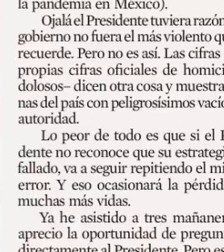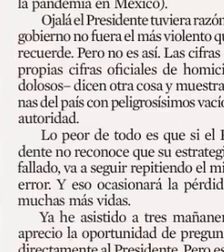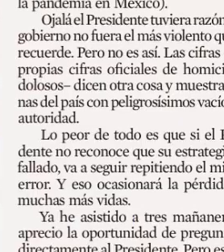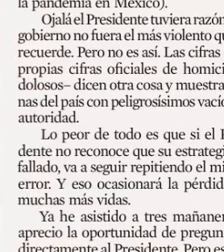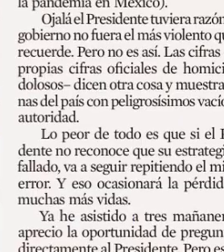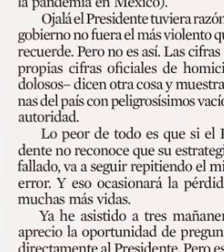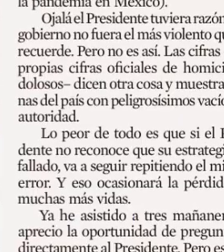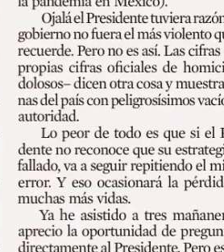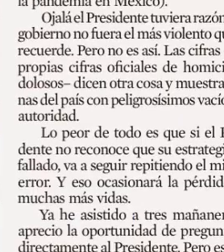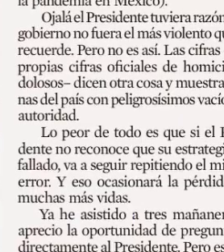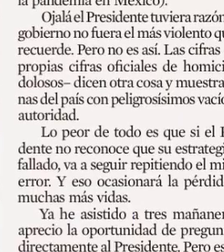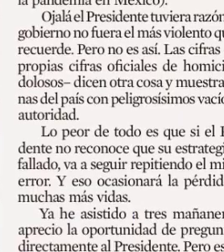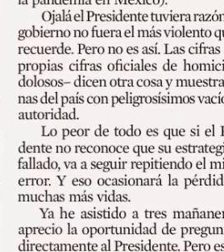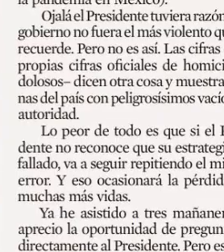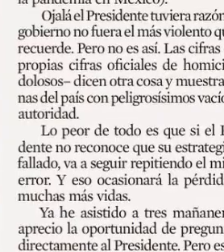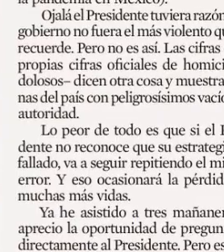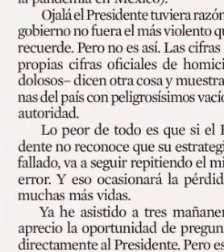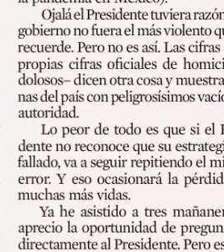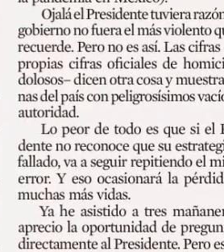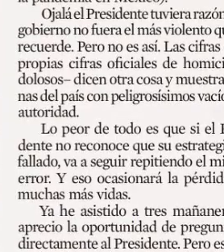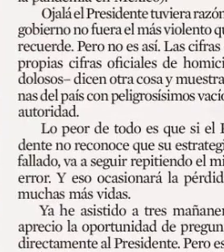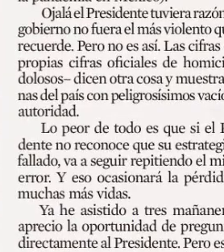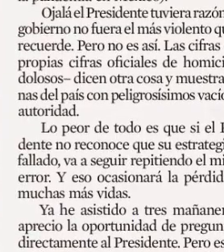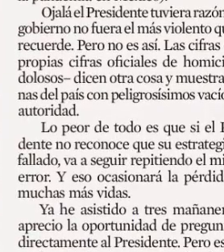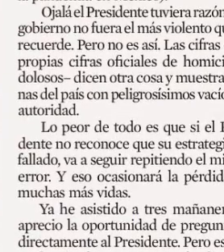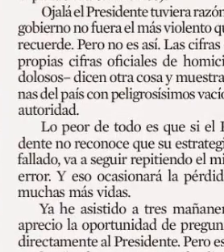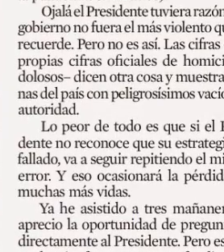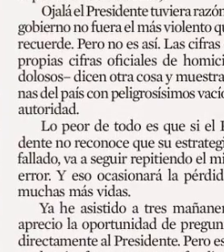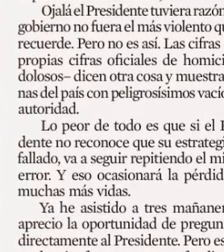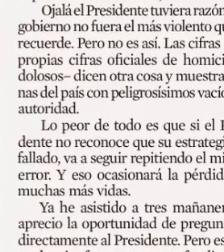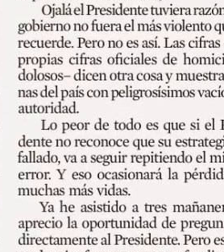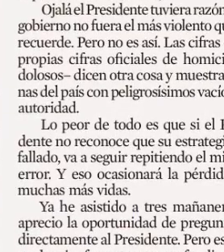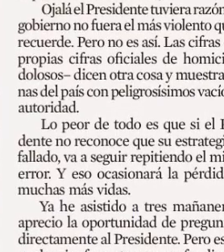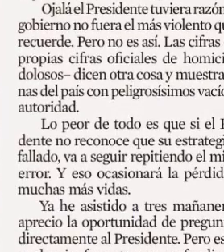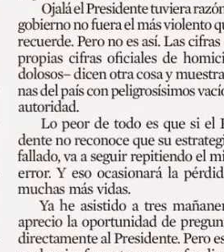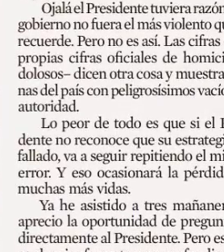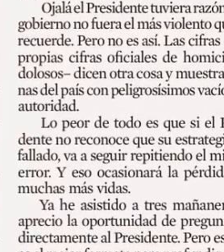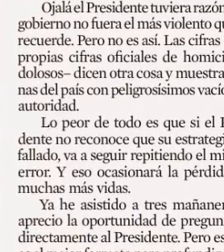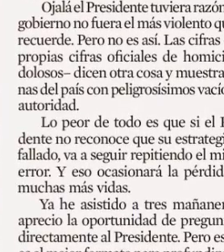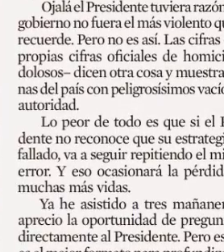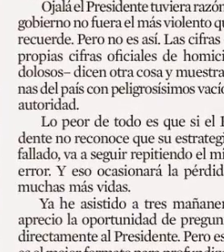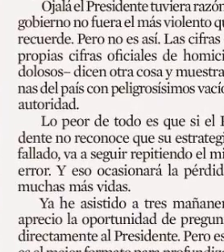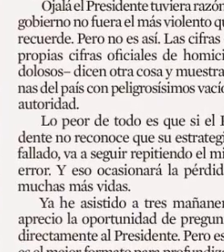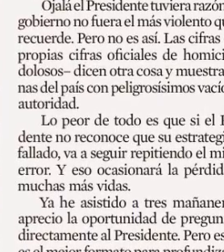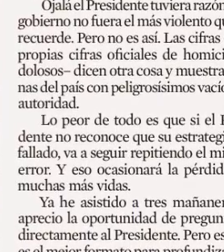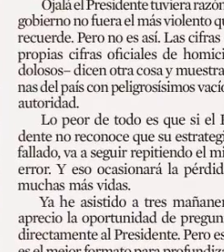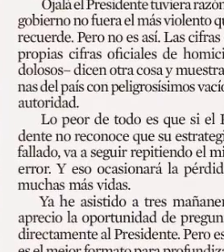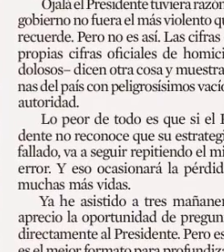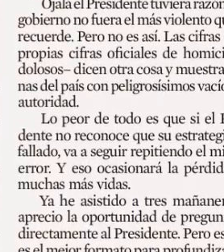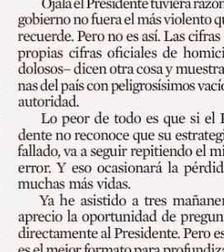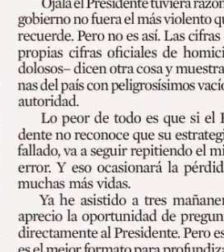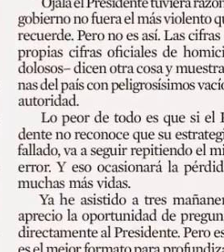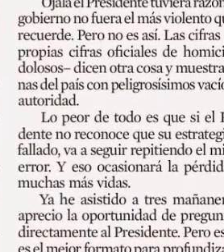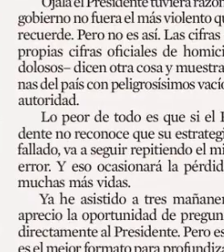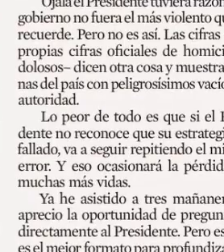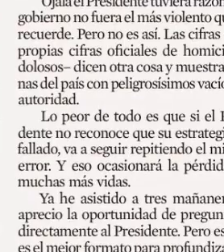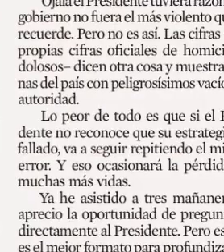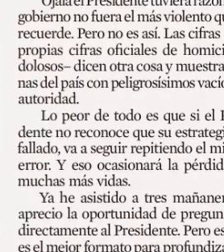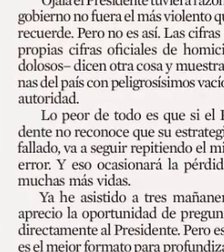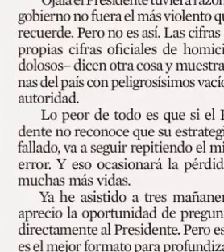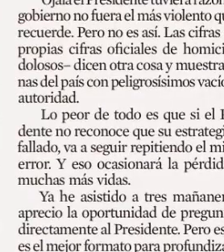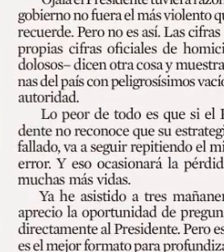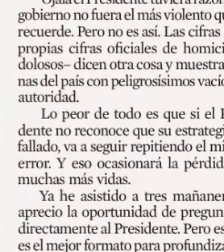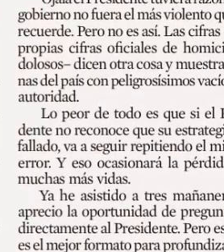asesinatos cometidos desde que López Obrador llegó a la presidencia. La suma arroja un total de 89.064 homicidios